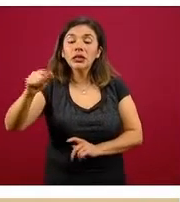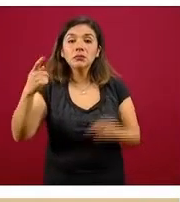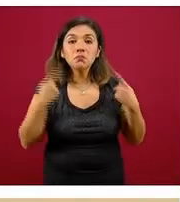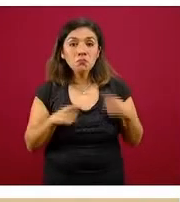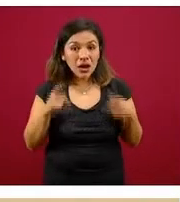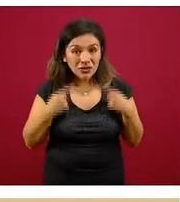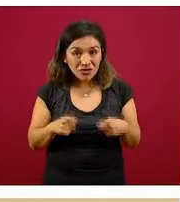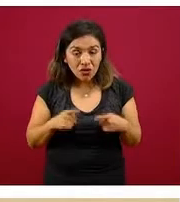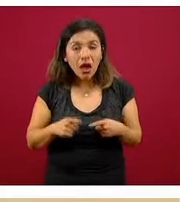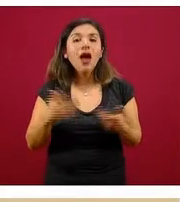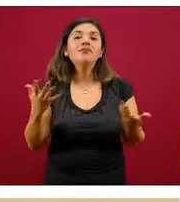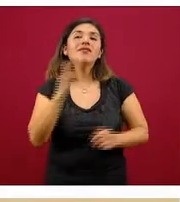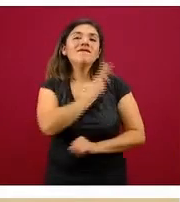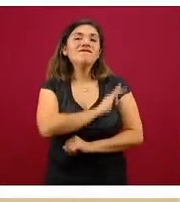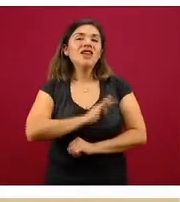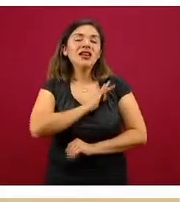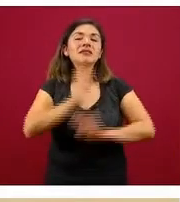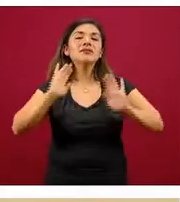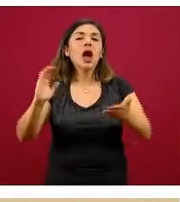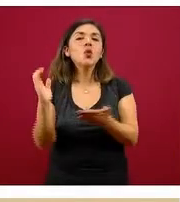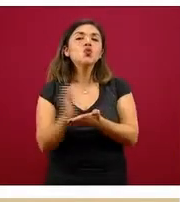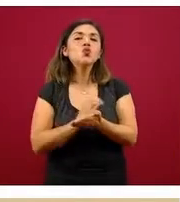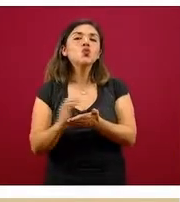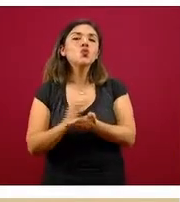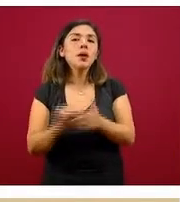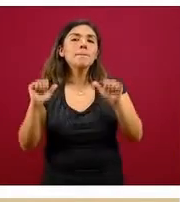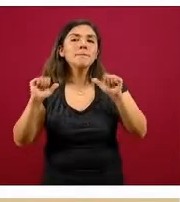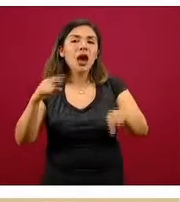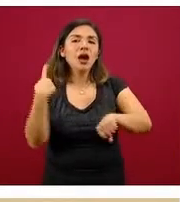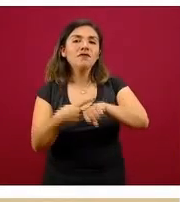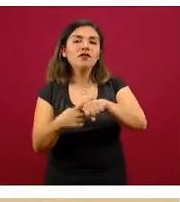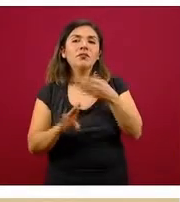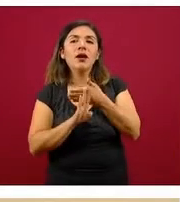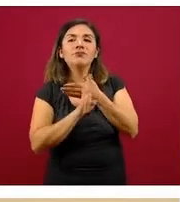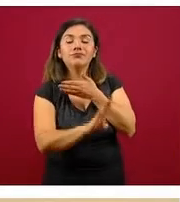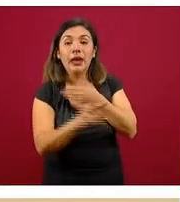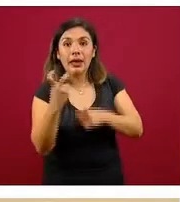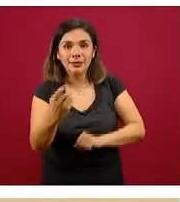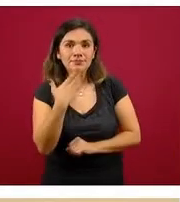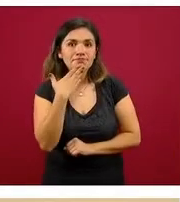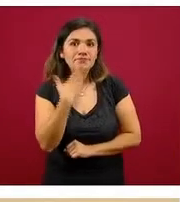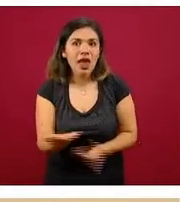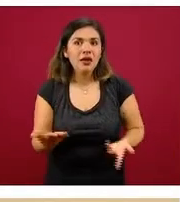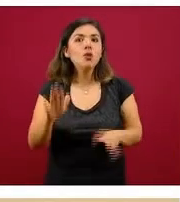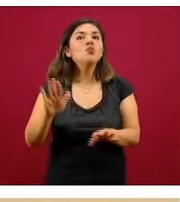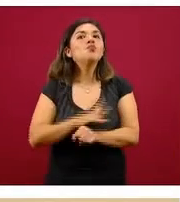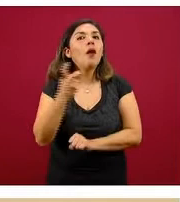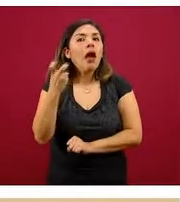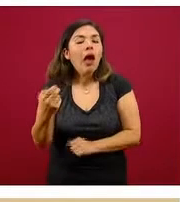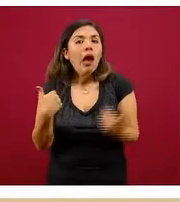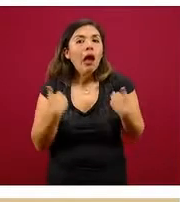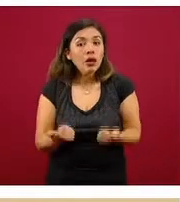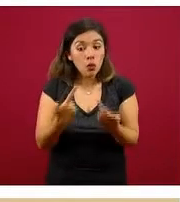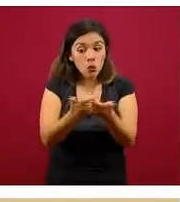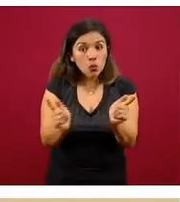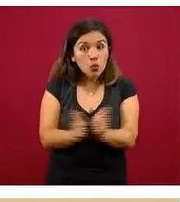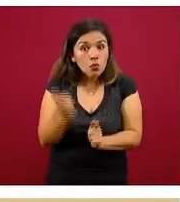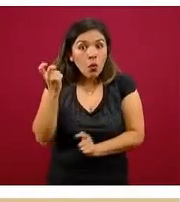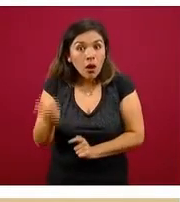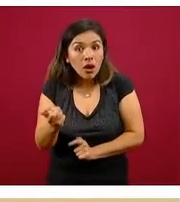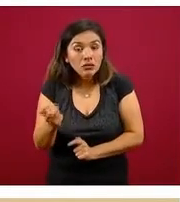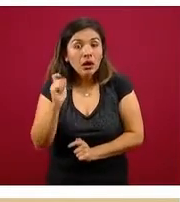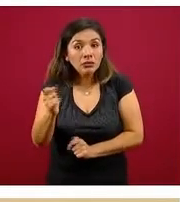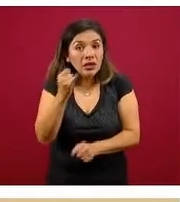113.596 personas, felizmente se han recuperado de la enfermedad, lo cual es bueno porque entonces quiere decir que este es un grupo que, al